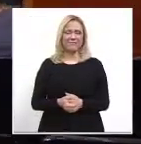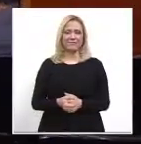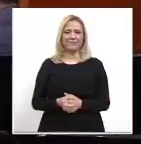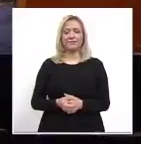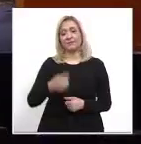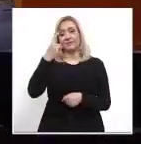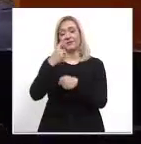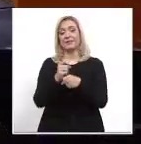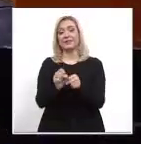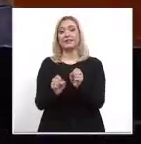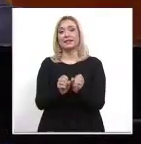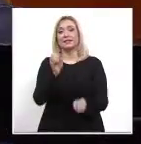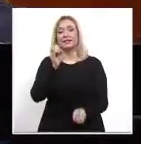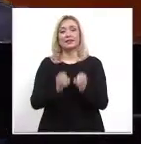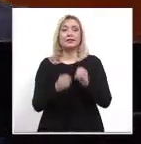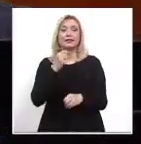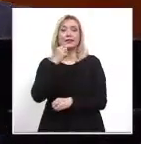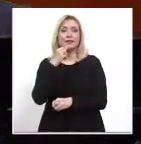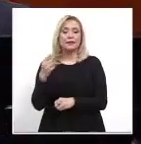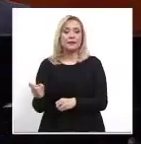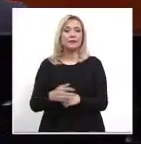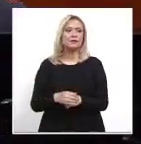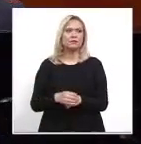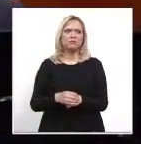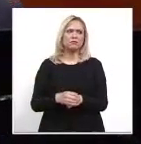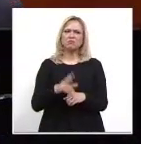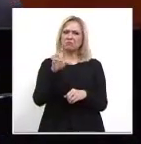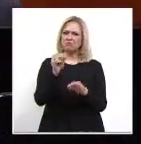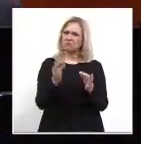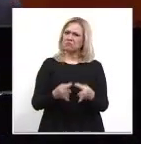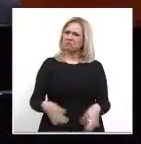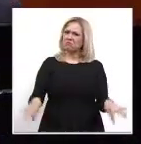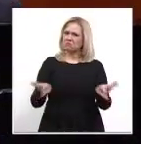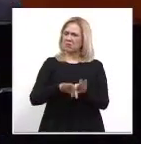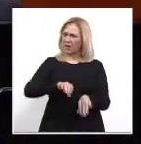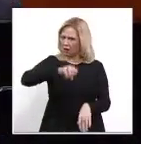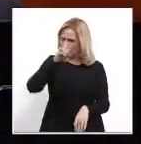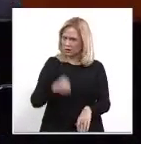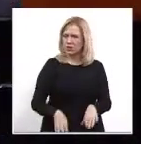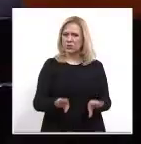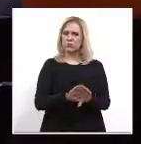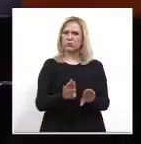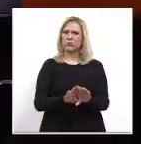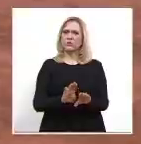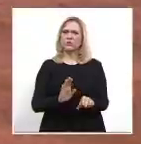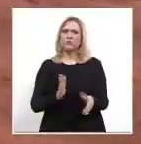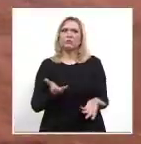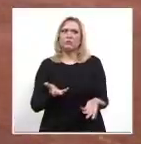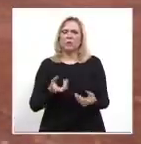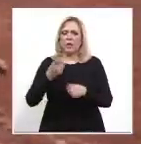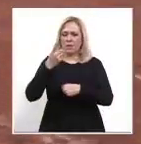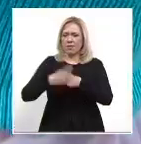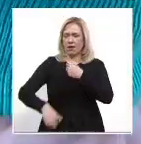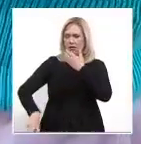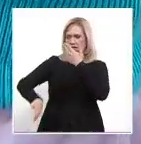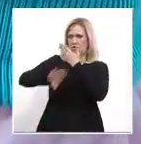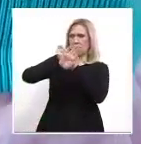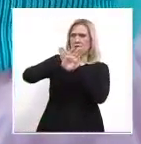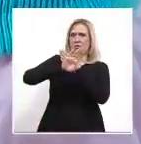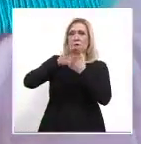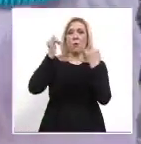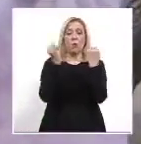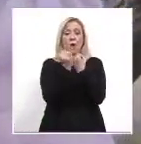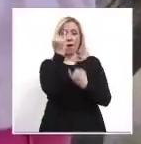La primera sala de la Corte determinó que no es indispensable que los daños punitivos se demanden de manera independiente al daño